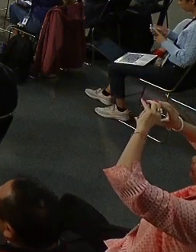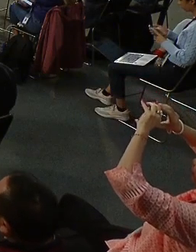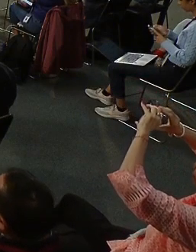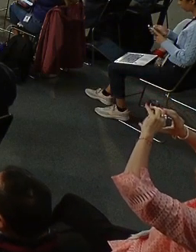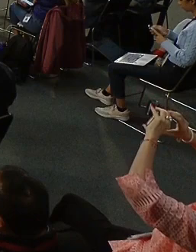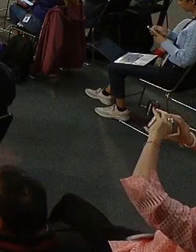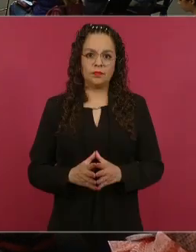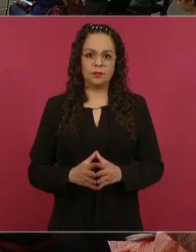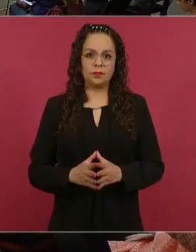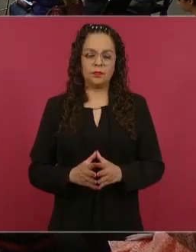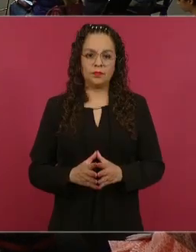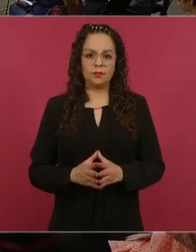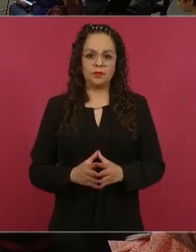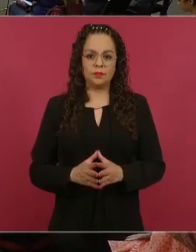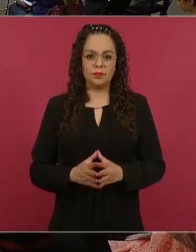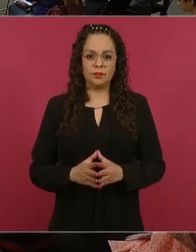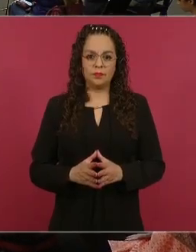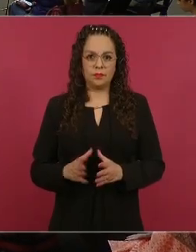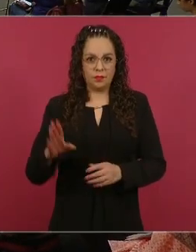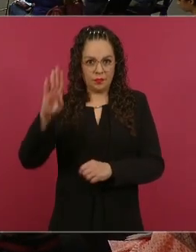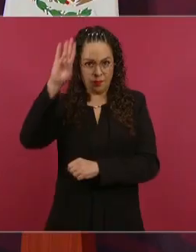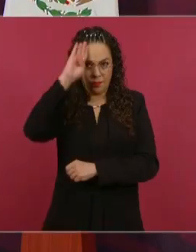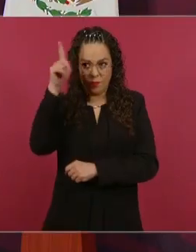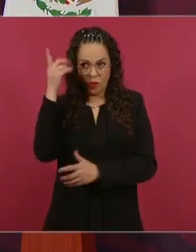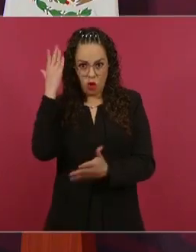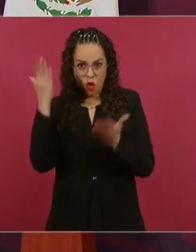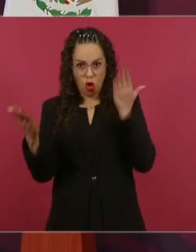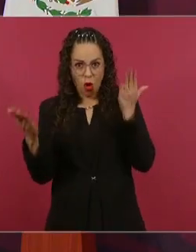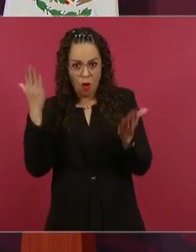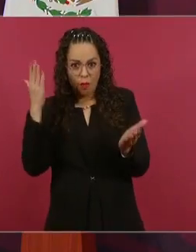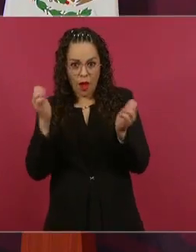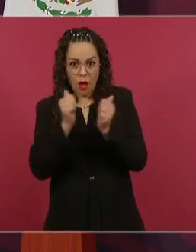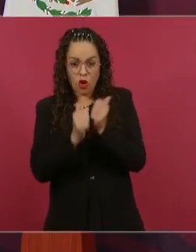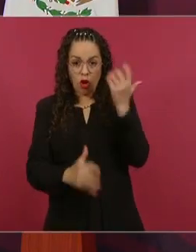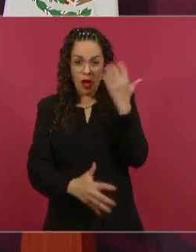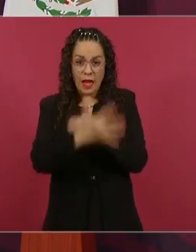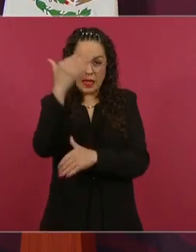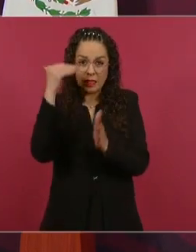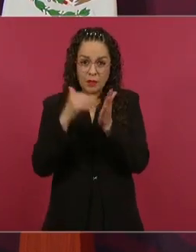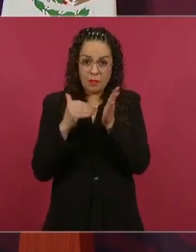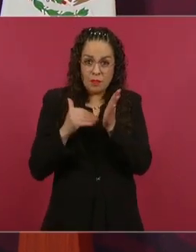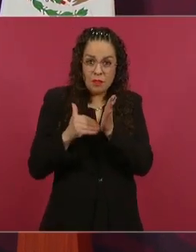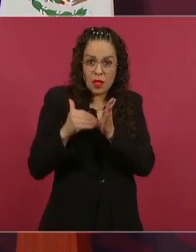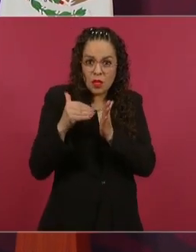Se van a quedar sin choferes, sin